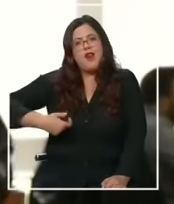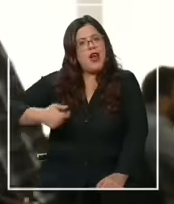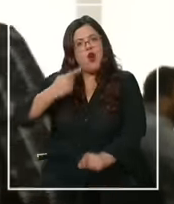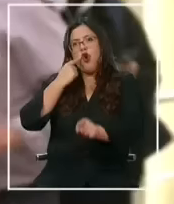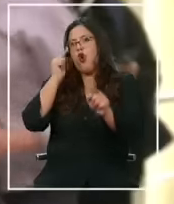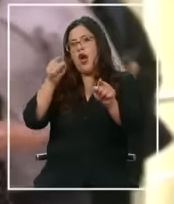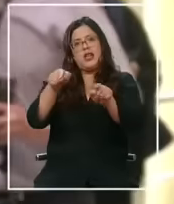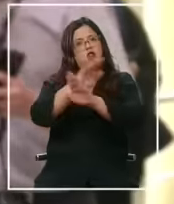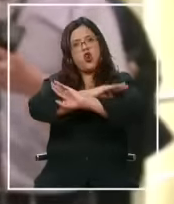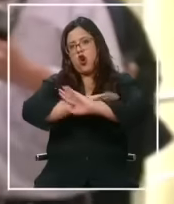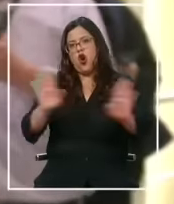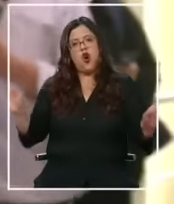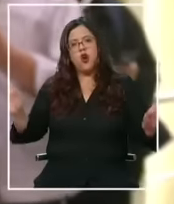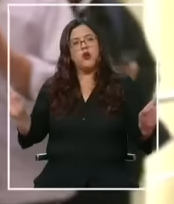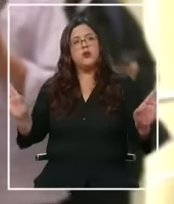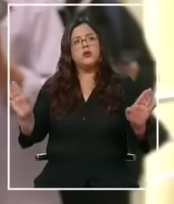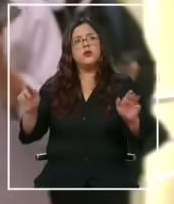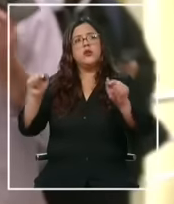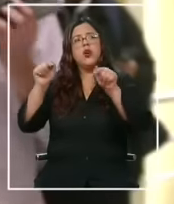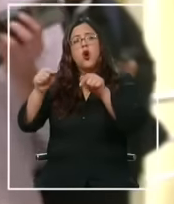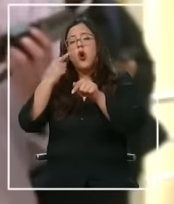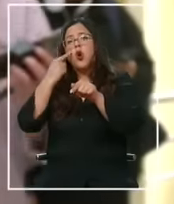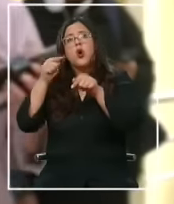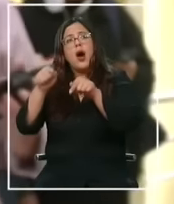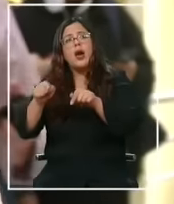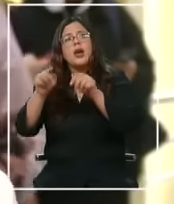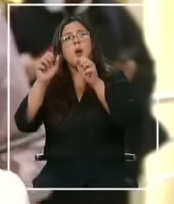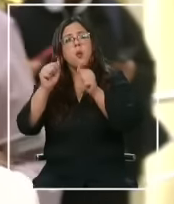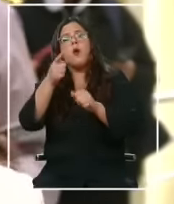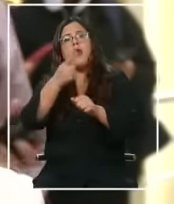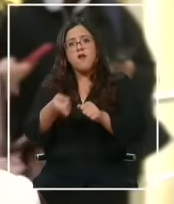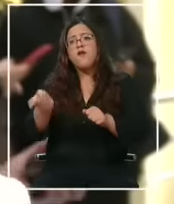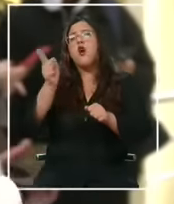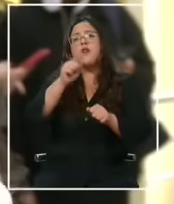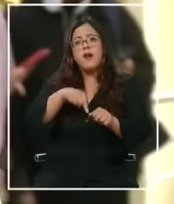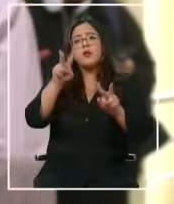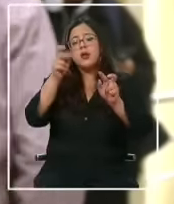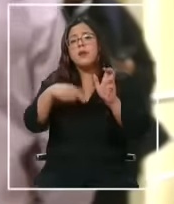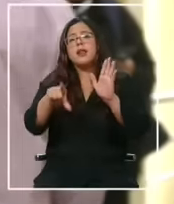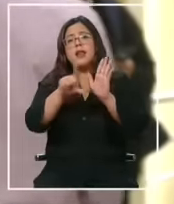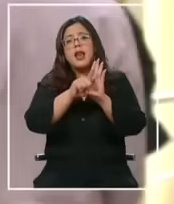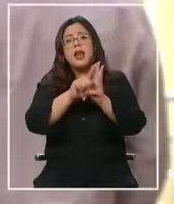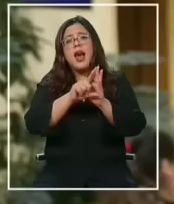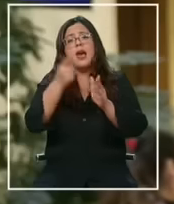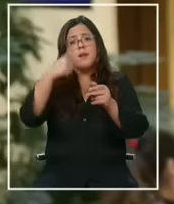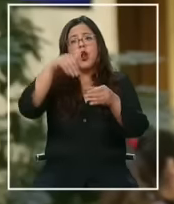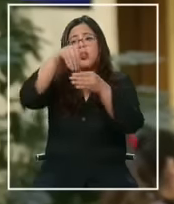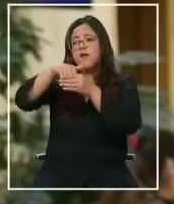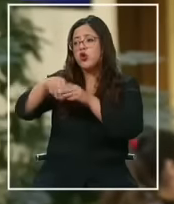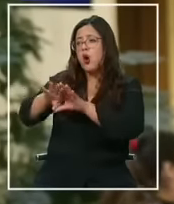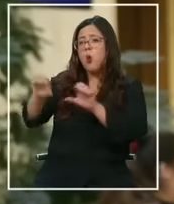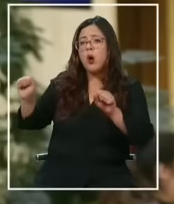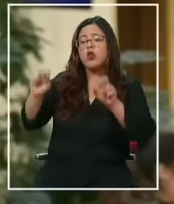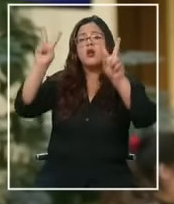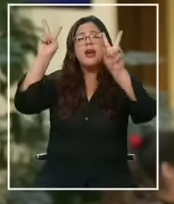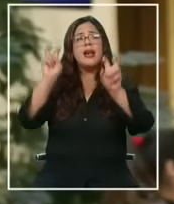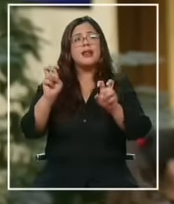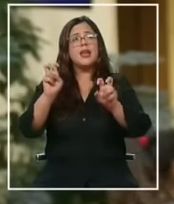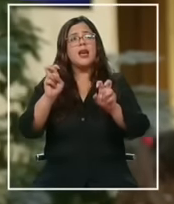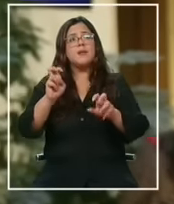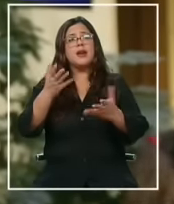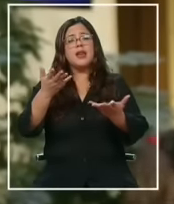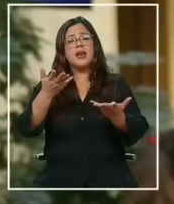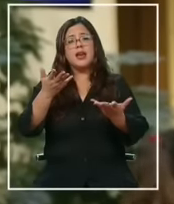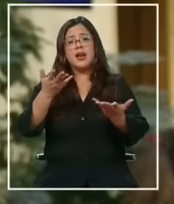hace muchos años. No está abolida, por lo tanto se podría reponer mediante una ley de quórum calificado. La abolición de la pena de muerte no nos